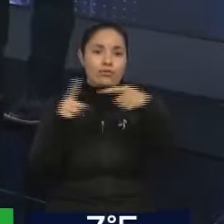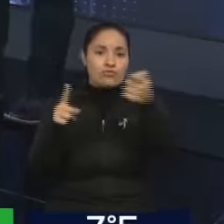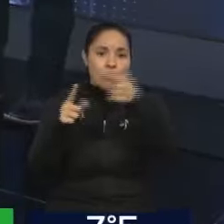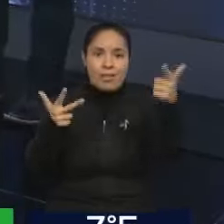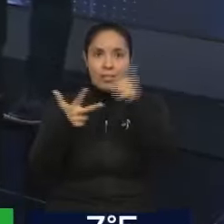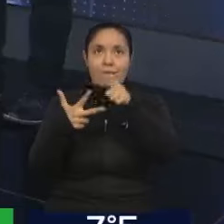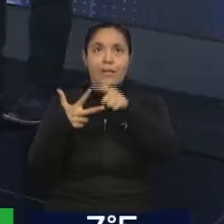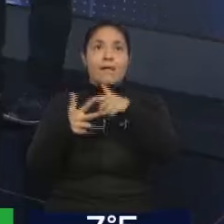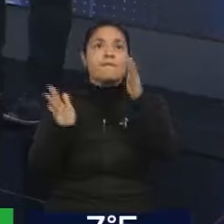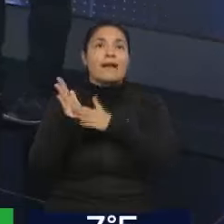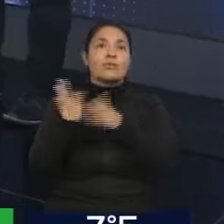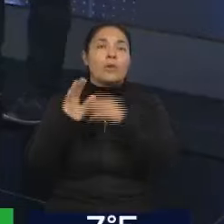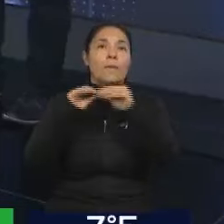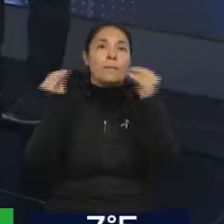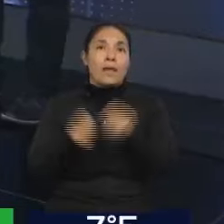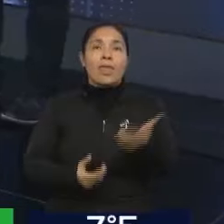Factura promedio,